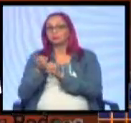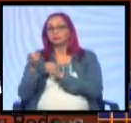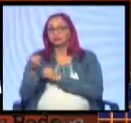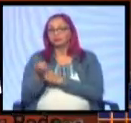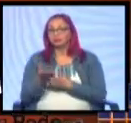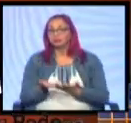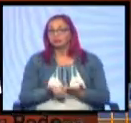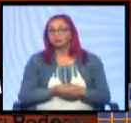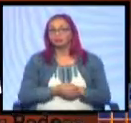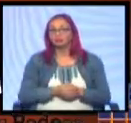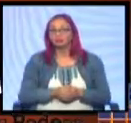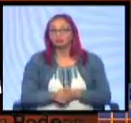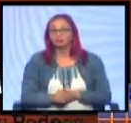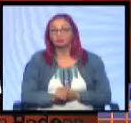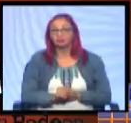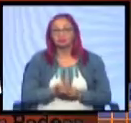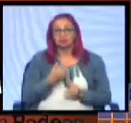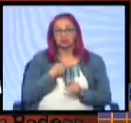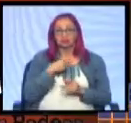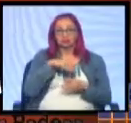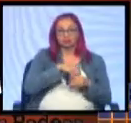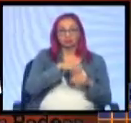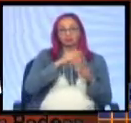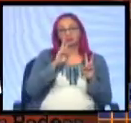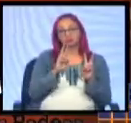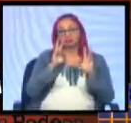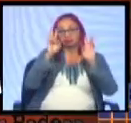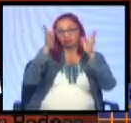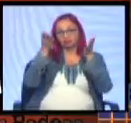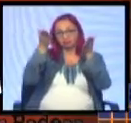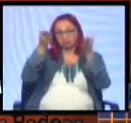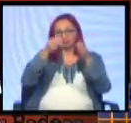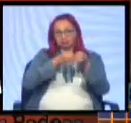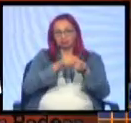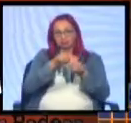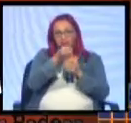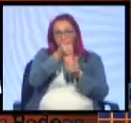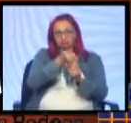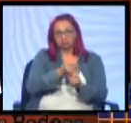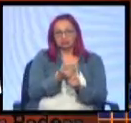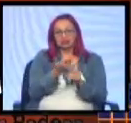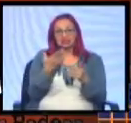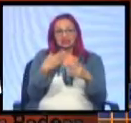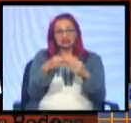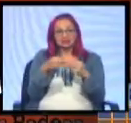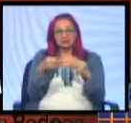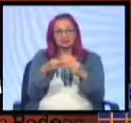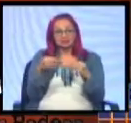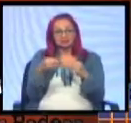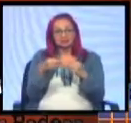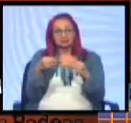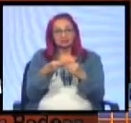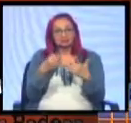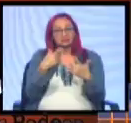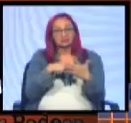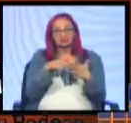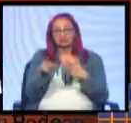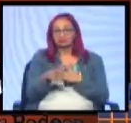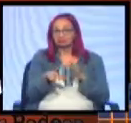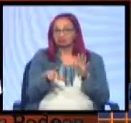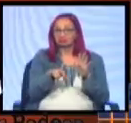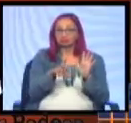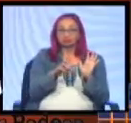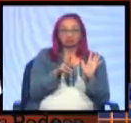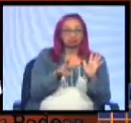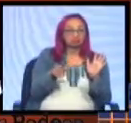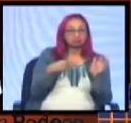organizaciones, y le pongo como bondadosamente organizaciones, generan recursos sin pagarle a la Caja, sin pagarle